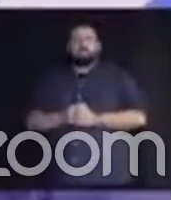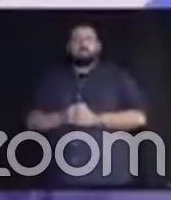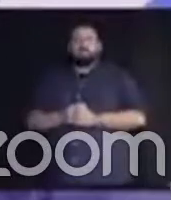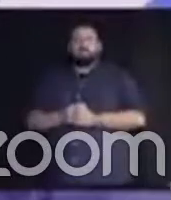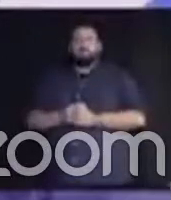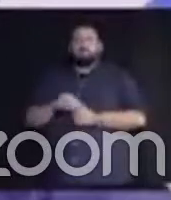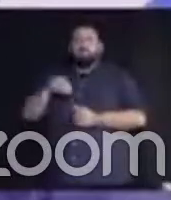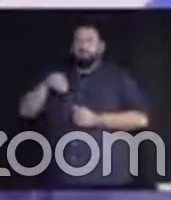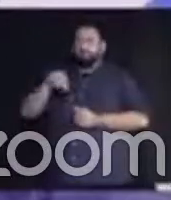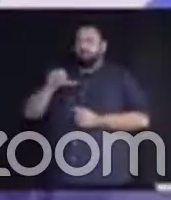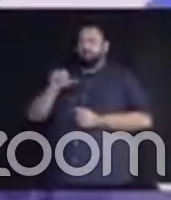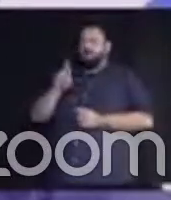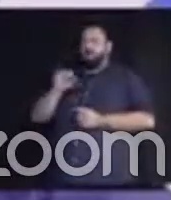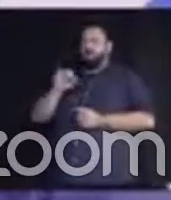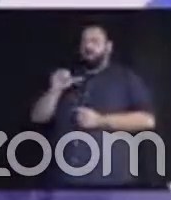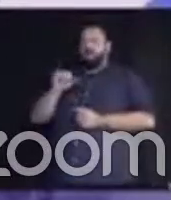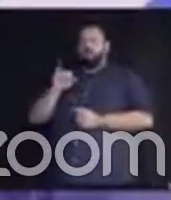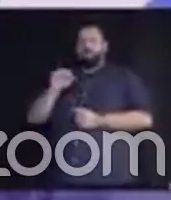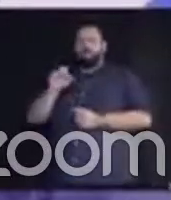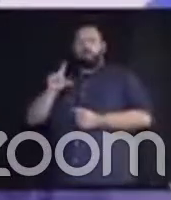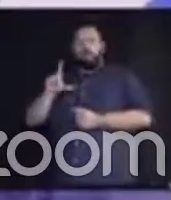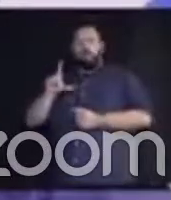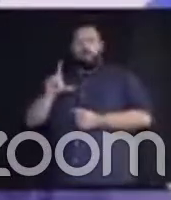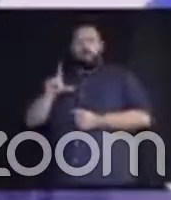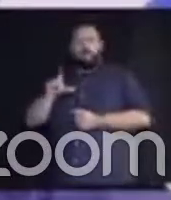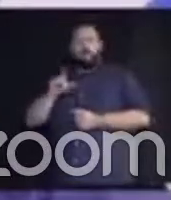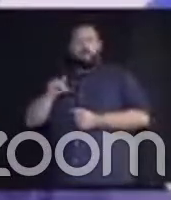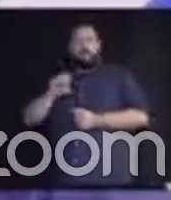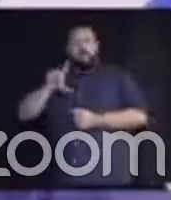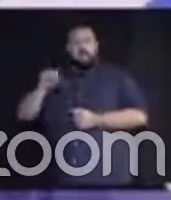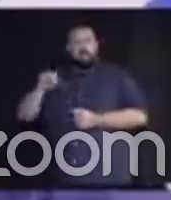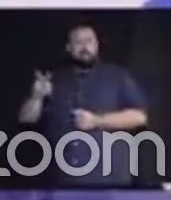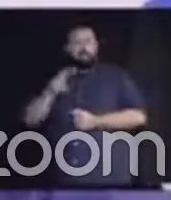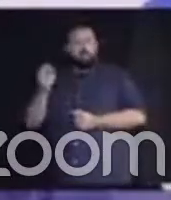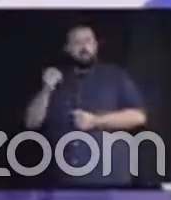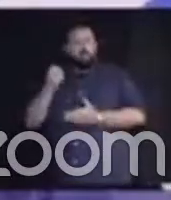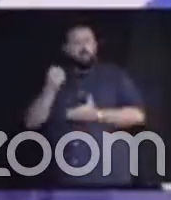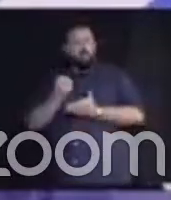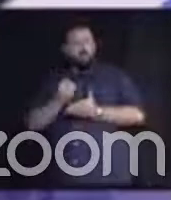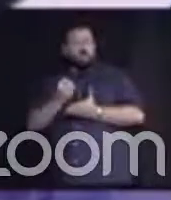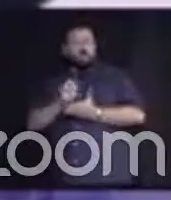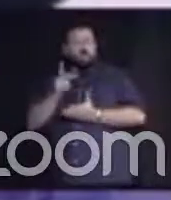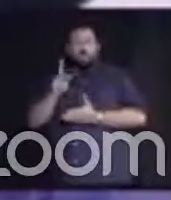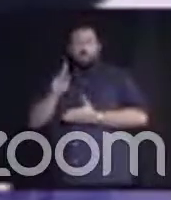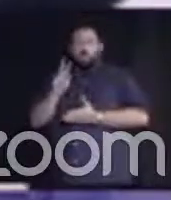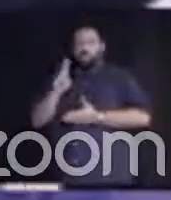Titular María Isabel Quintana y coempresario Javier Torres. Ellos son Oro Premier.